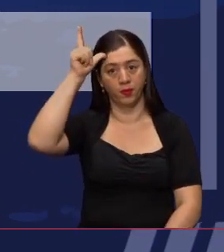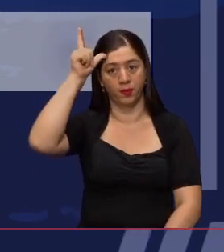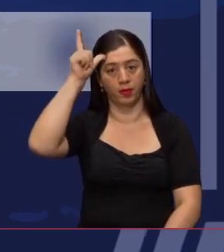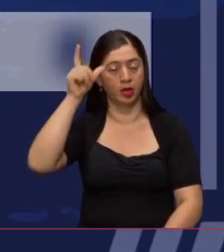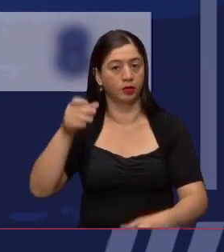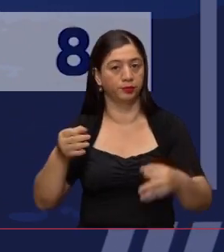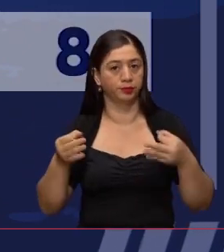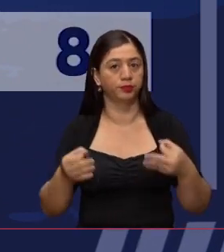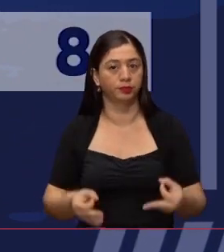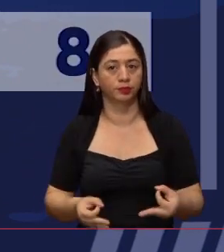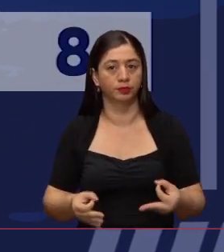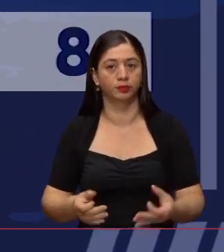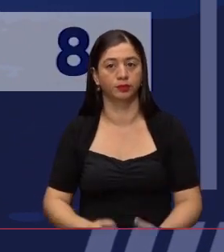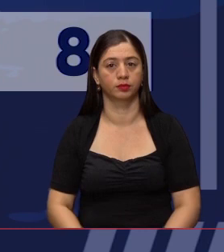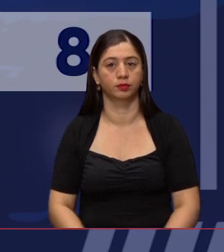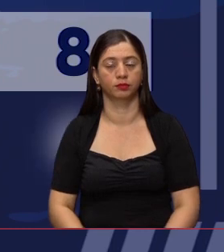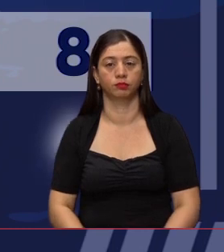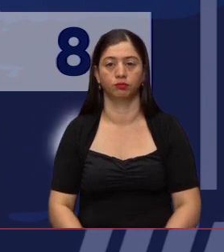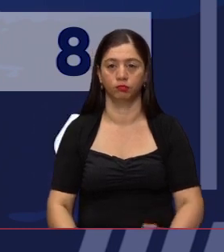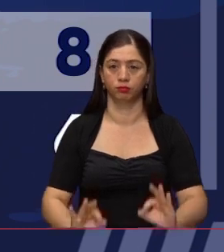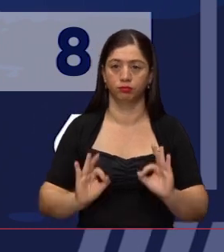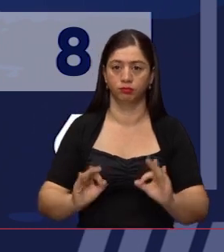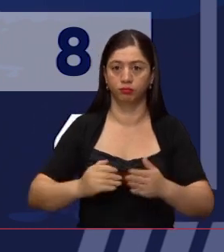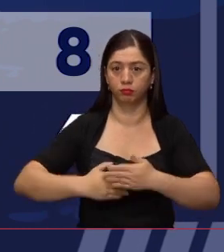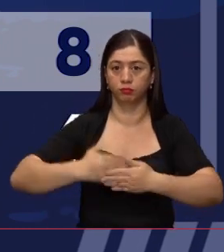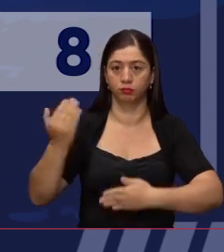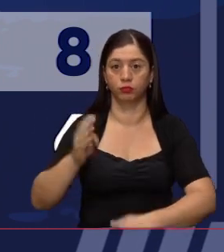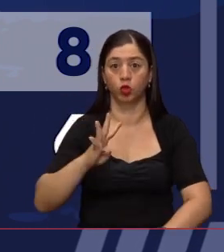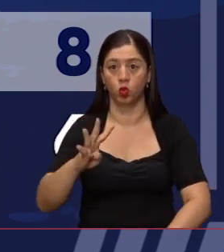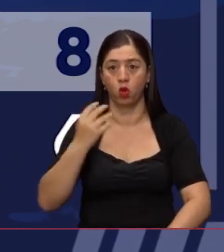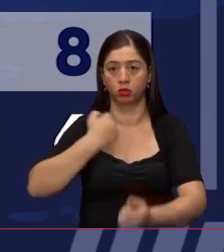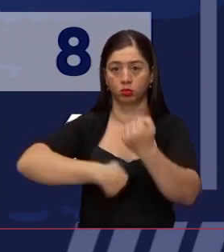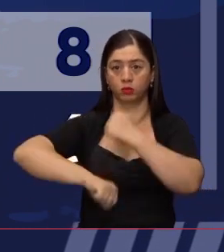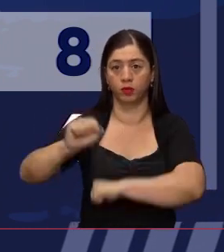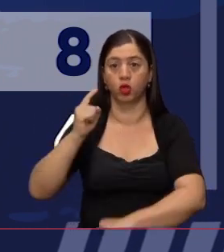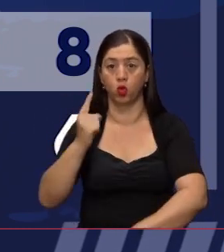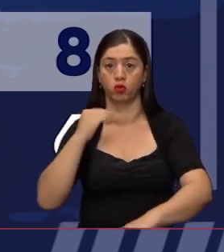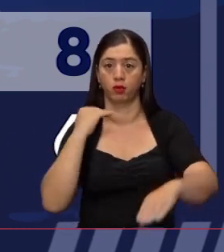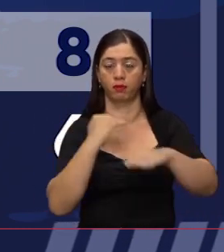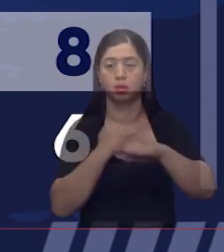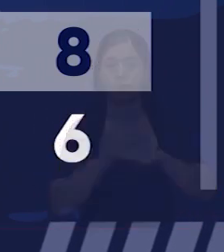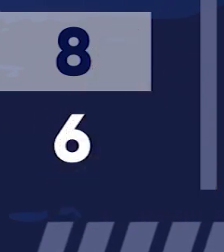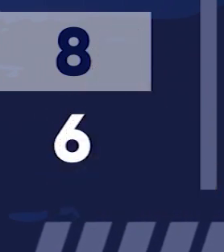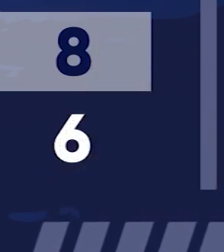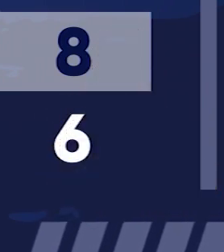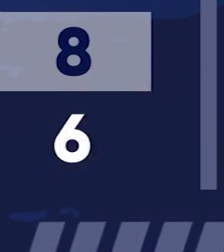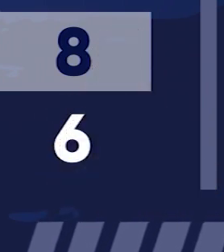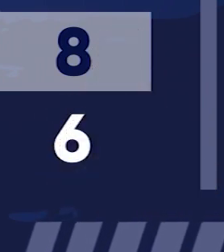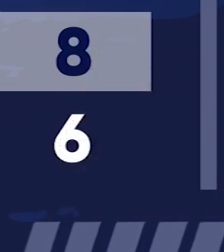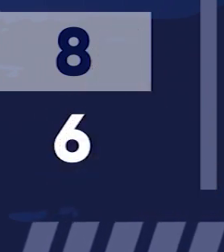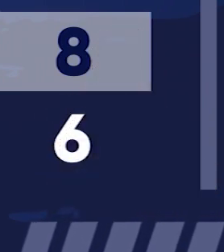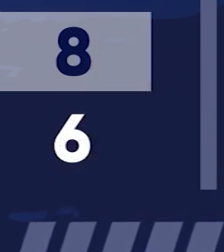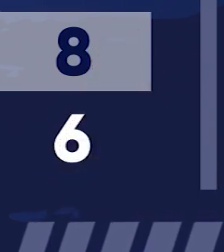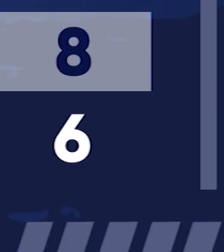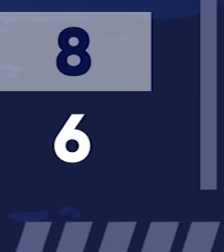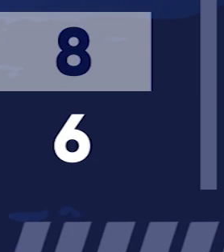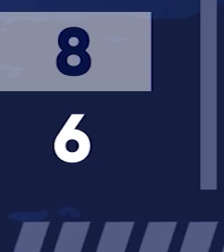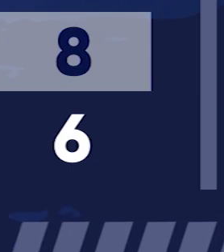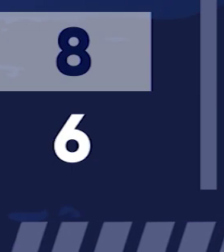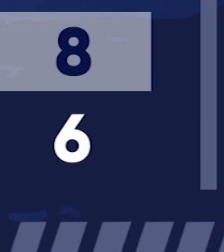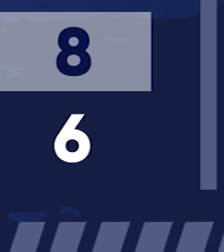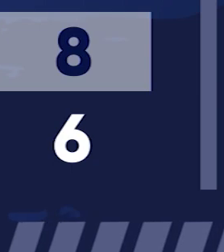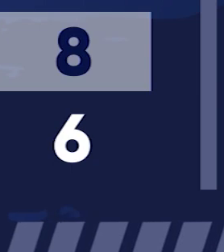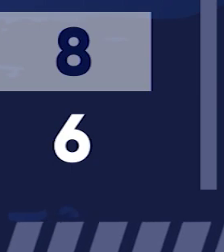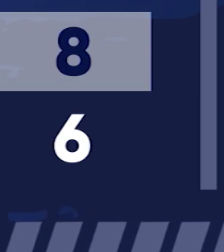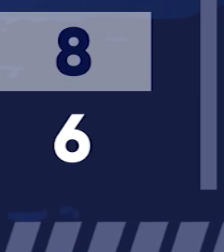duda alguna, es extraordinario en su arranque. 4 victorias, 1 empate y 1 derrota. Tiene 13 puntos. Lo sigue Águila Dorada con